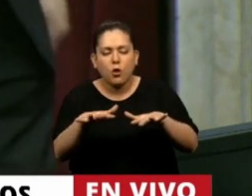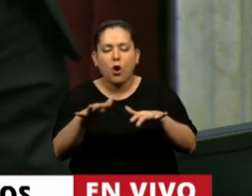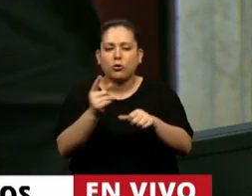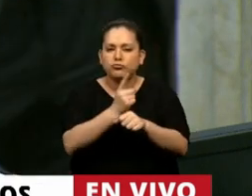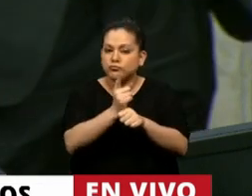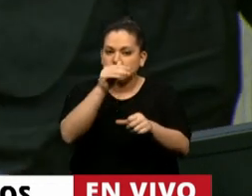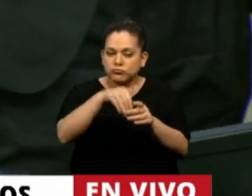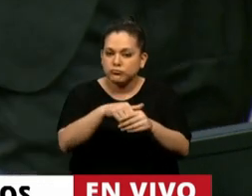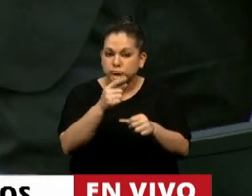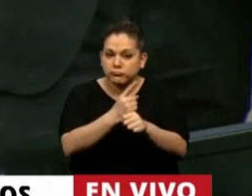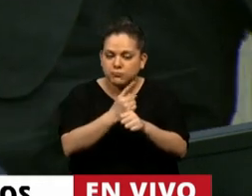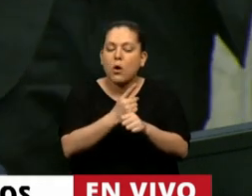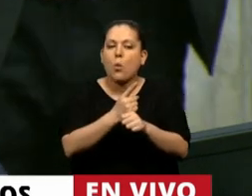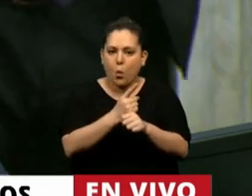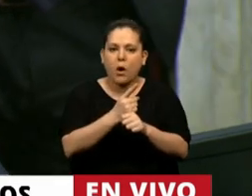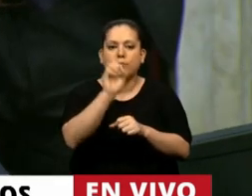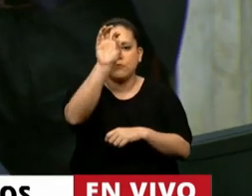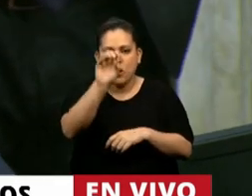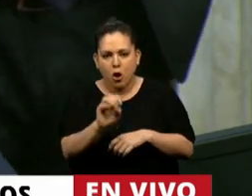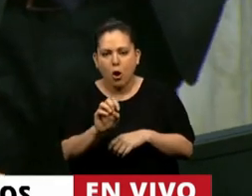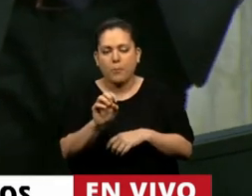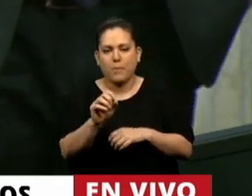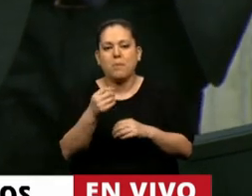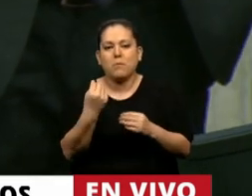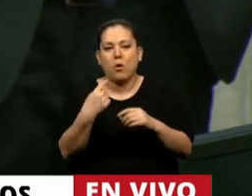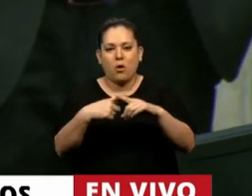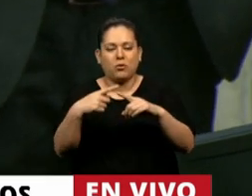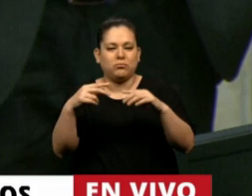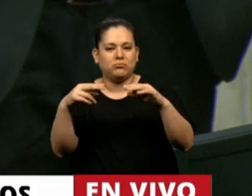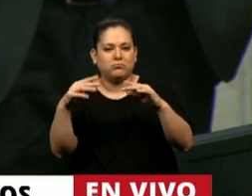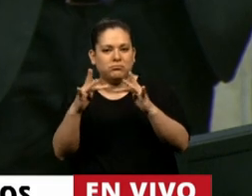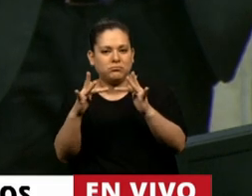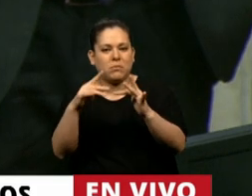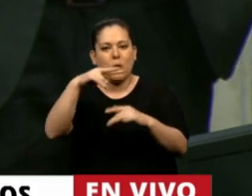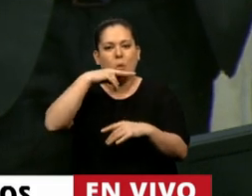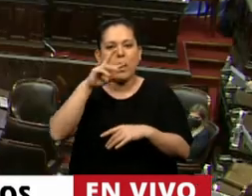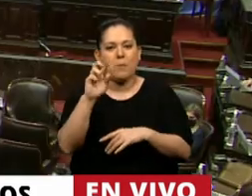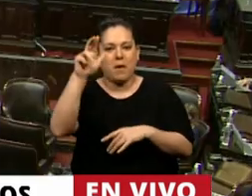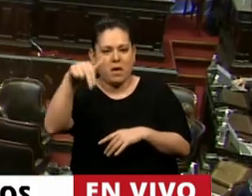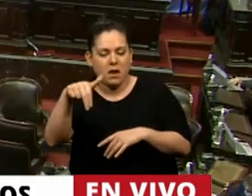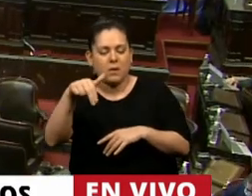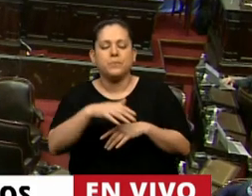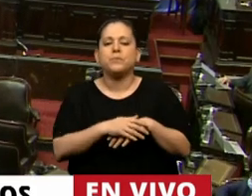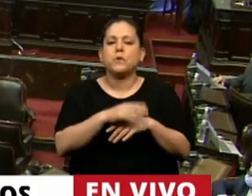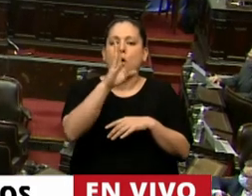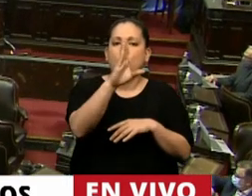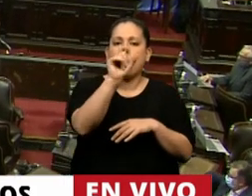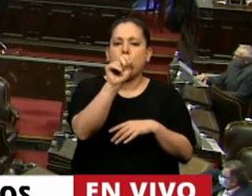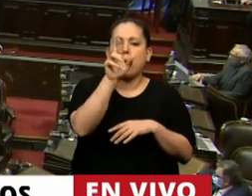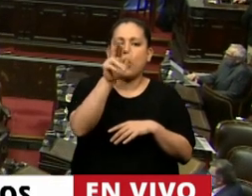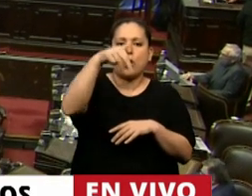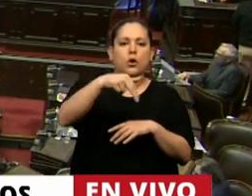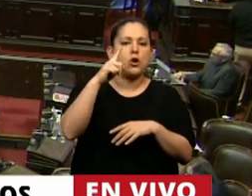marcar su voto a través del sistema bpn bormioli Lisandro